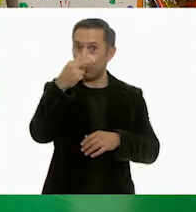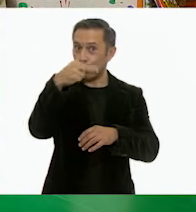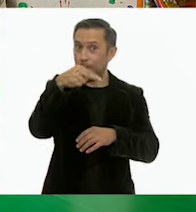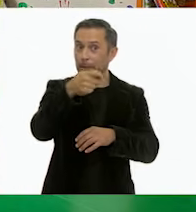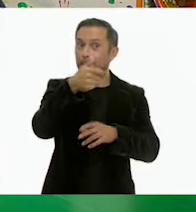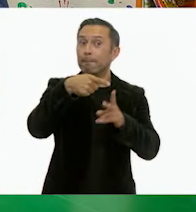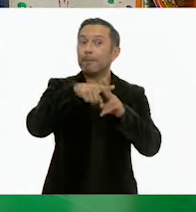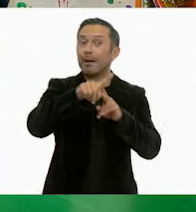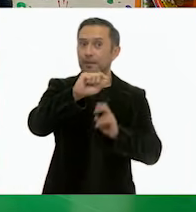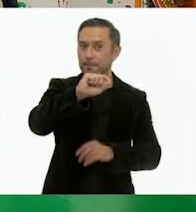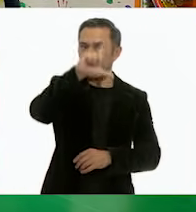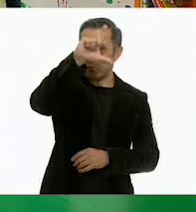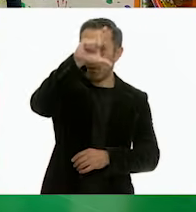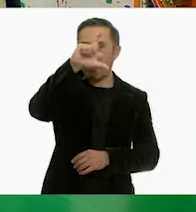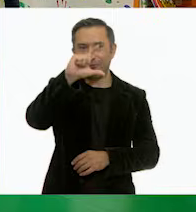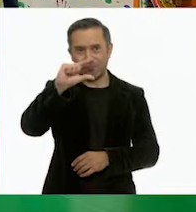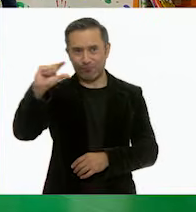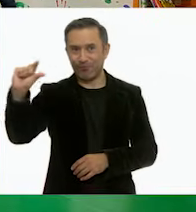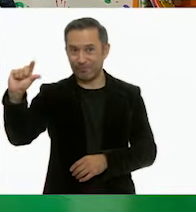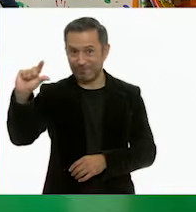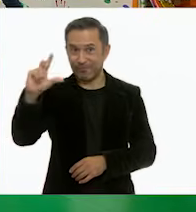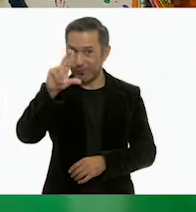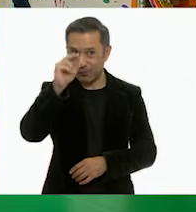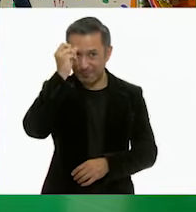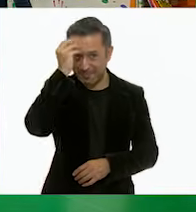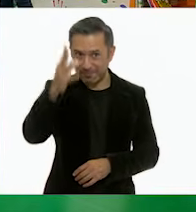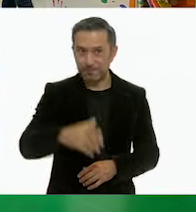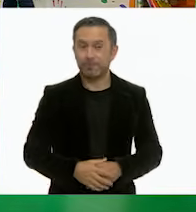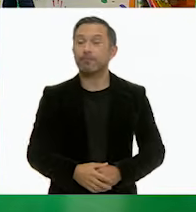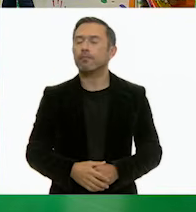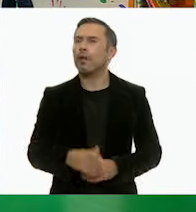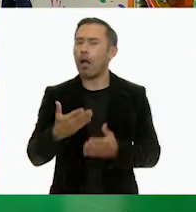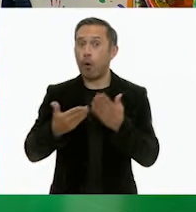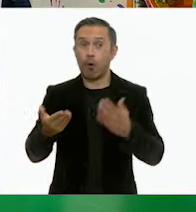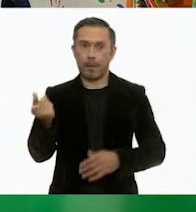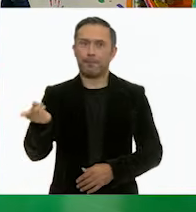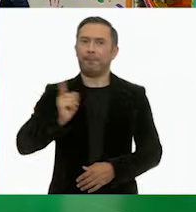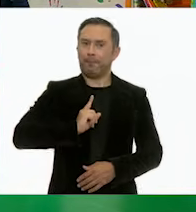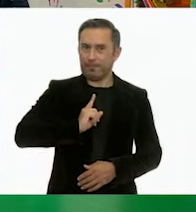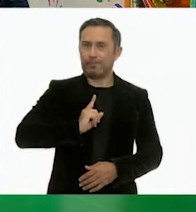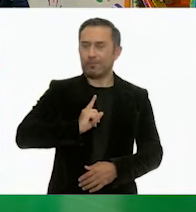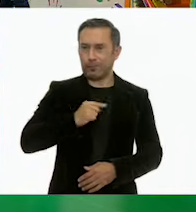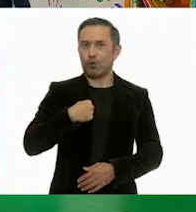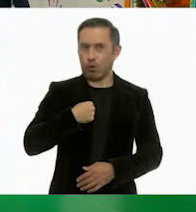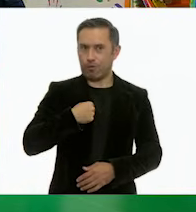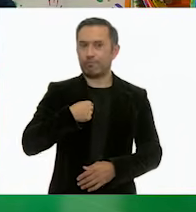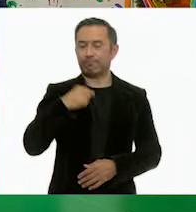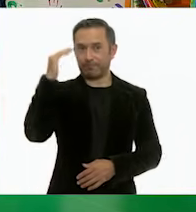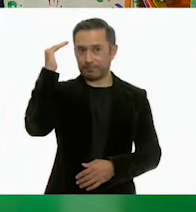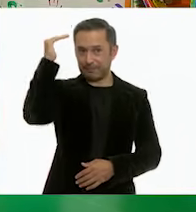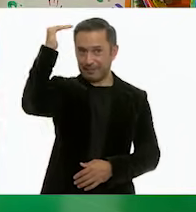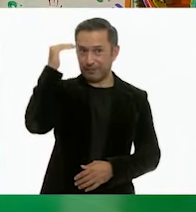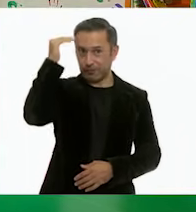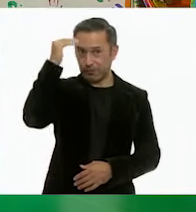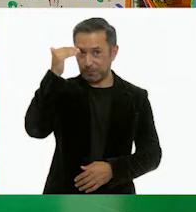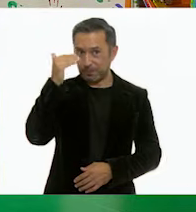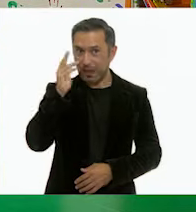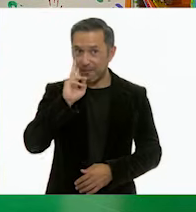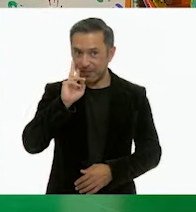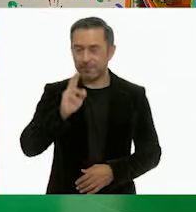bien. Ahora yo me voy a medir. ¿Cómo ves? Muy bien.